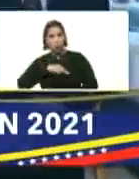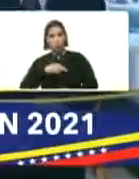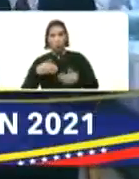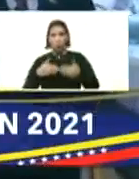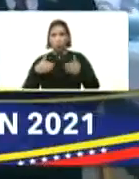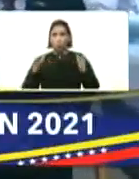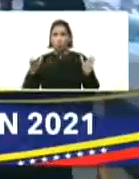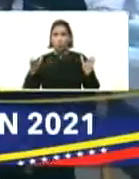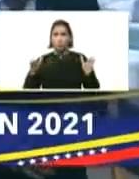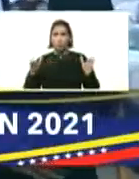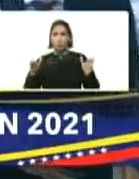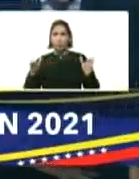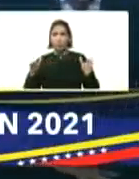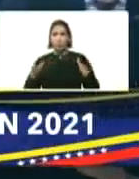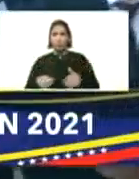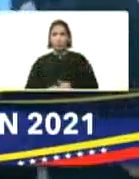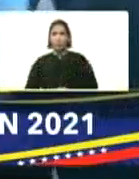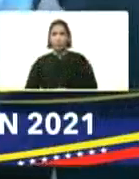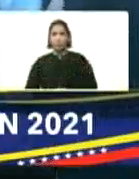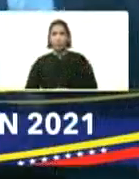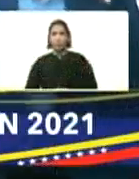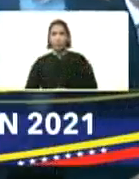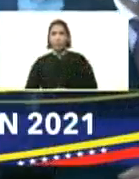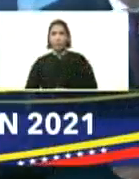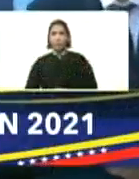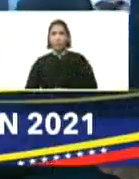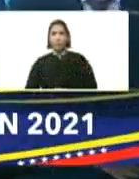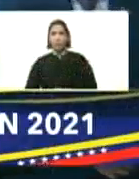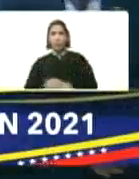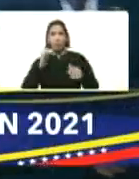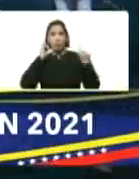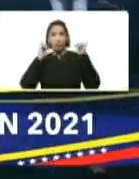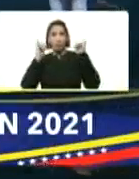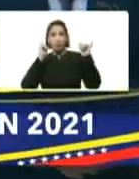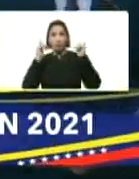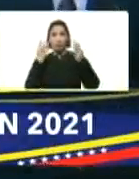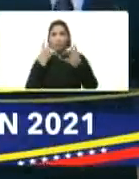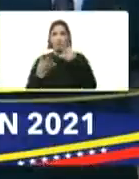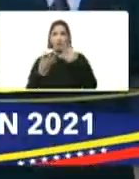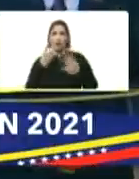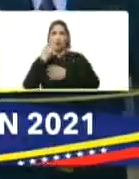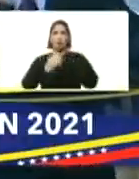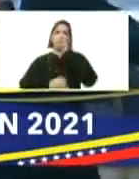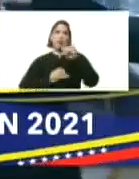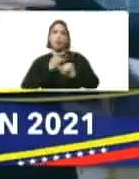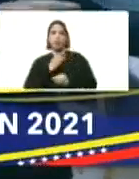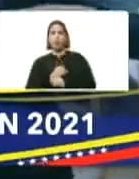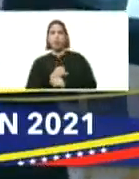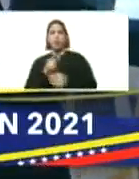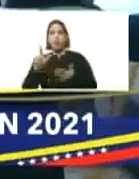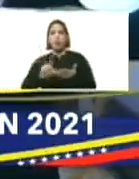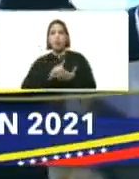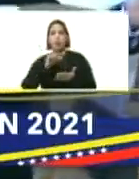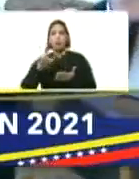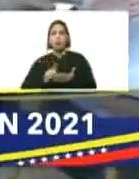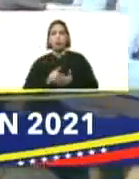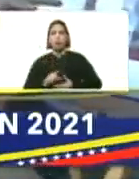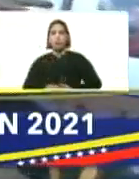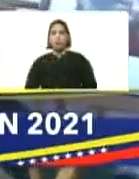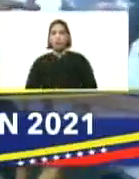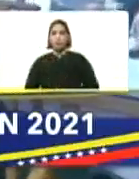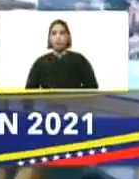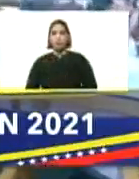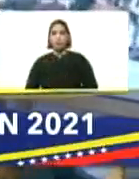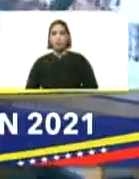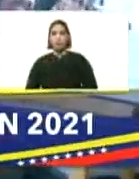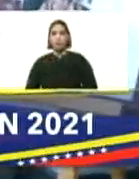inaugurando esta fiesta, la Feria Internacional del Libro. Presidente,